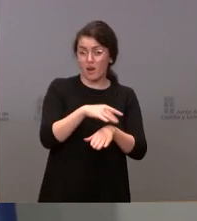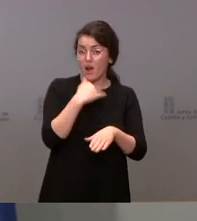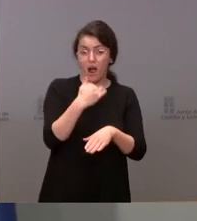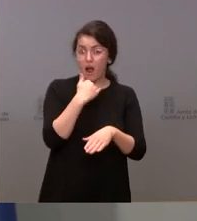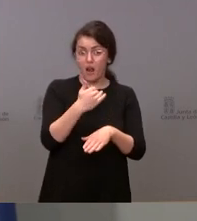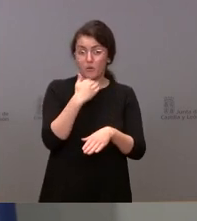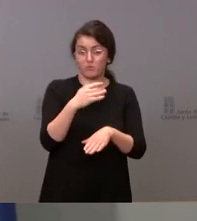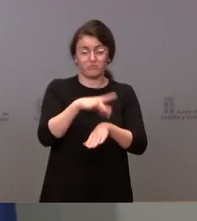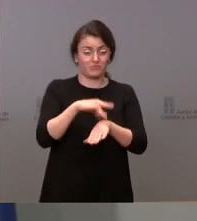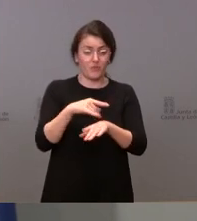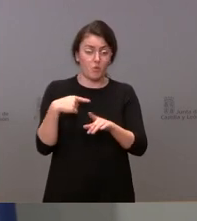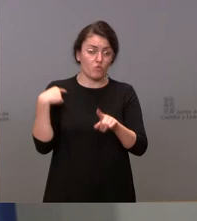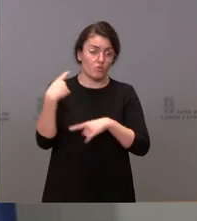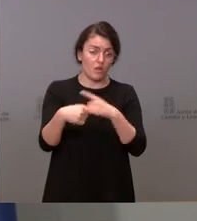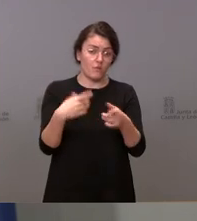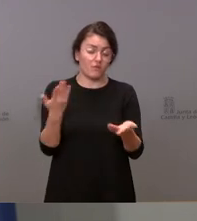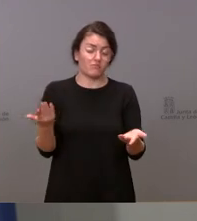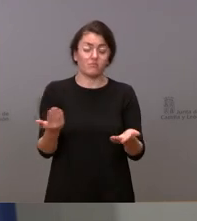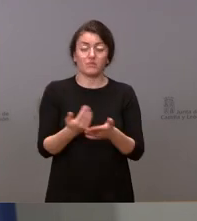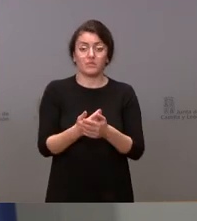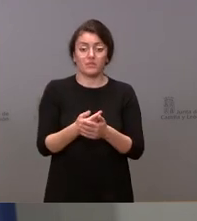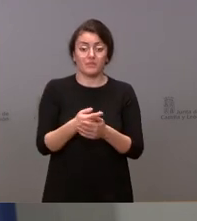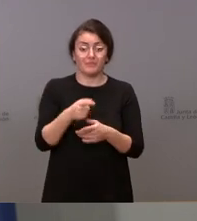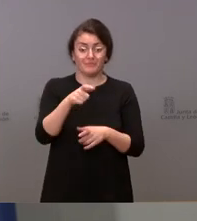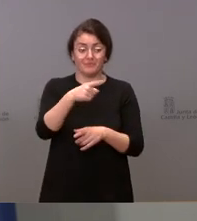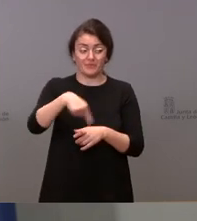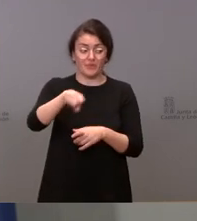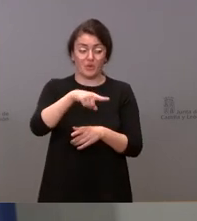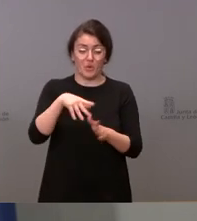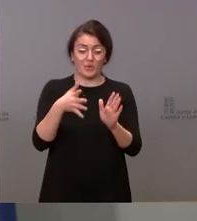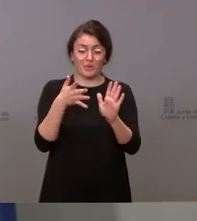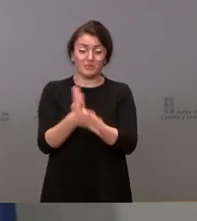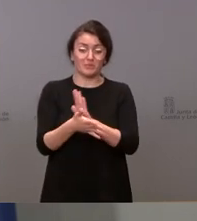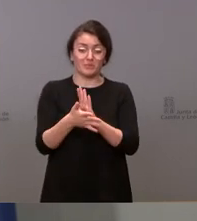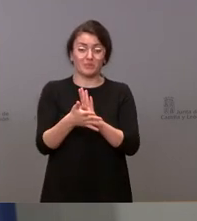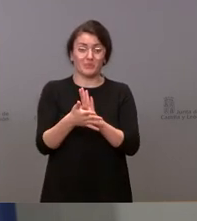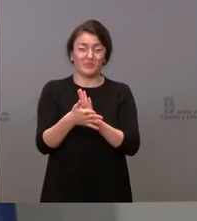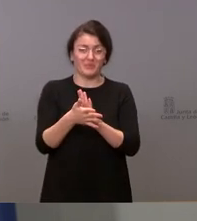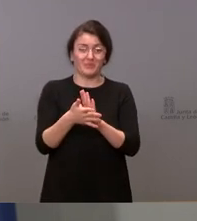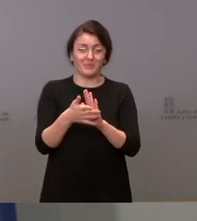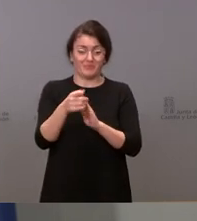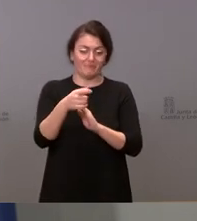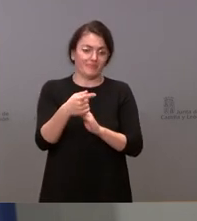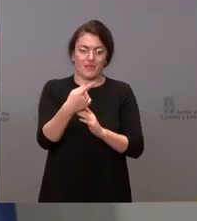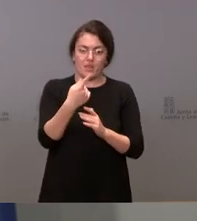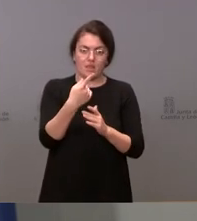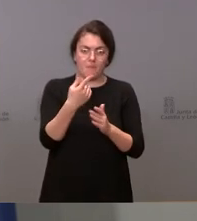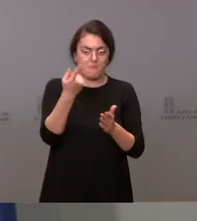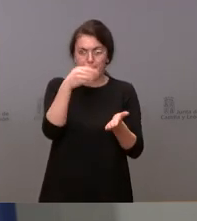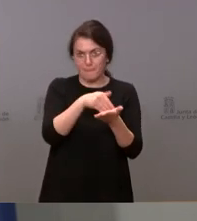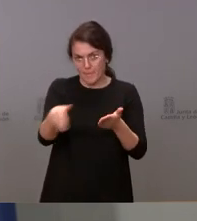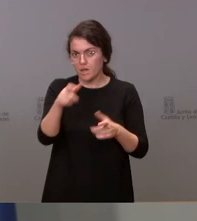algún tipo de enfermedad crónica, y esos son a quienes representan, esos centenares de miles de personas, es a quienes representan las asociaciones de